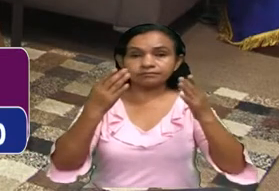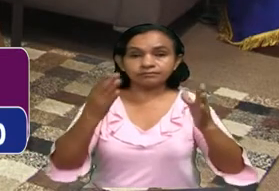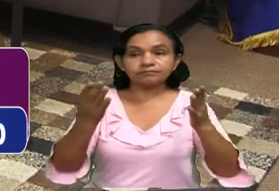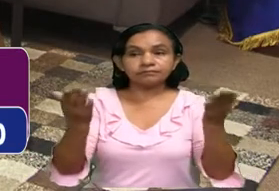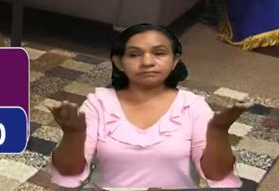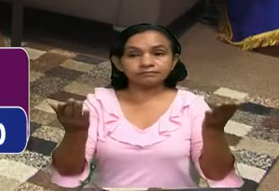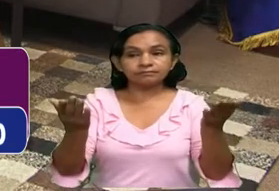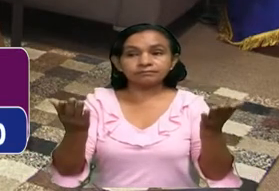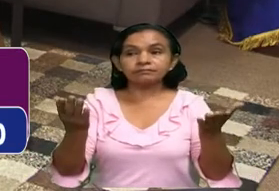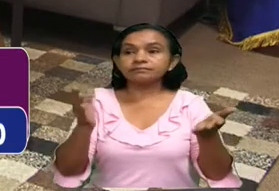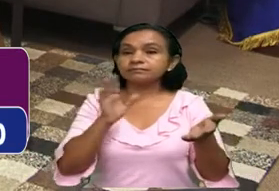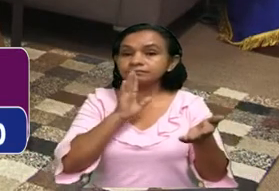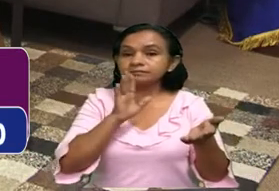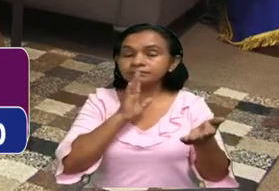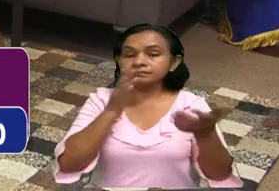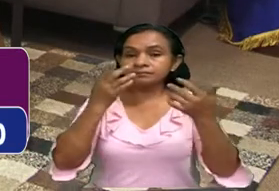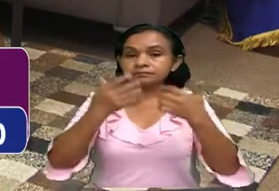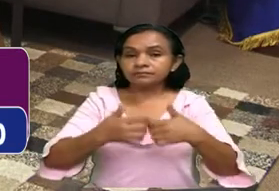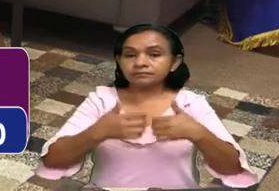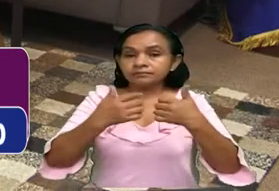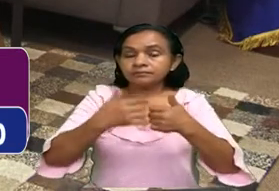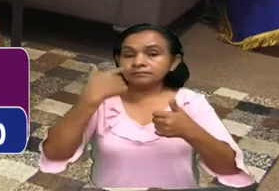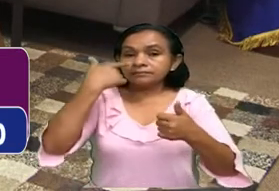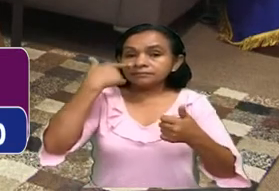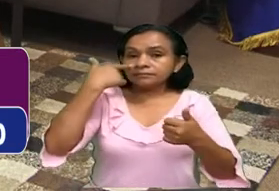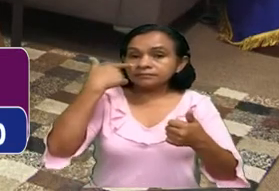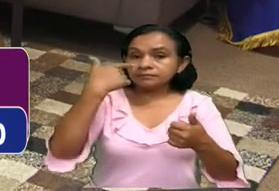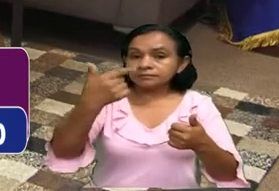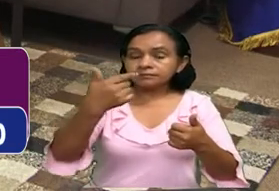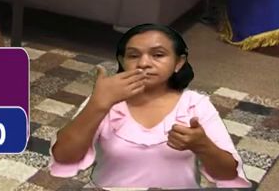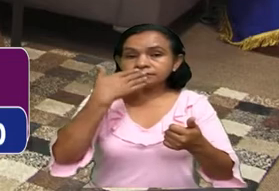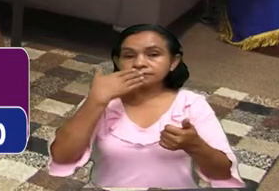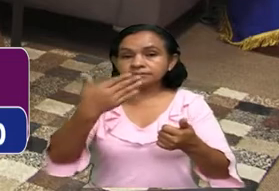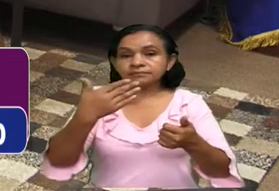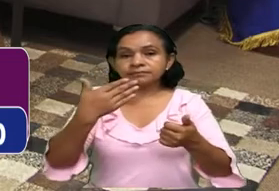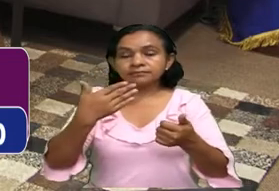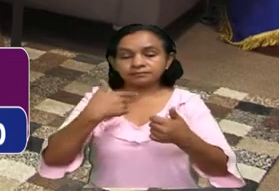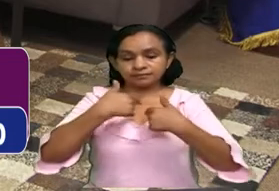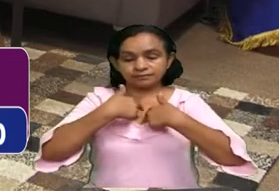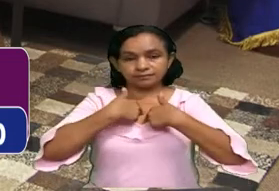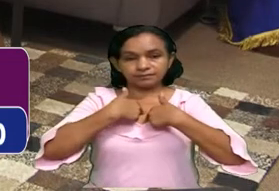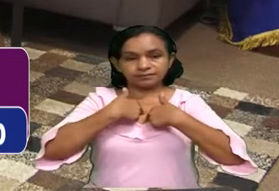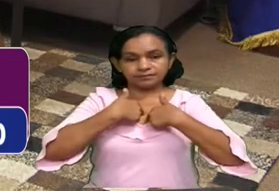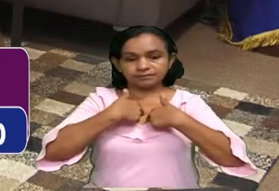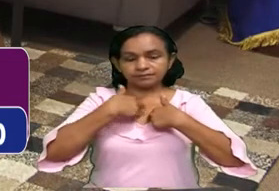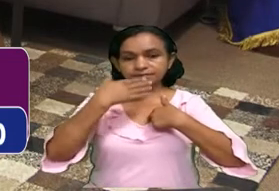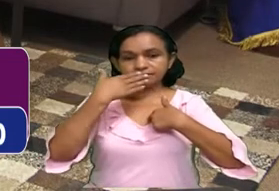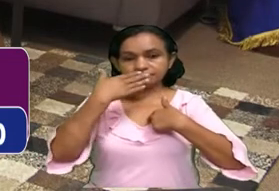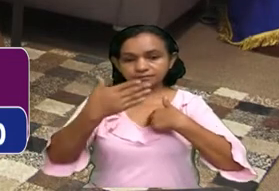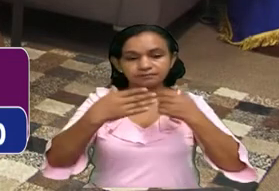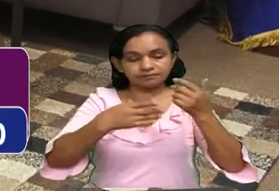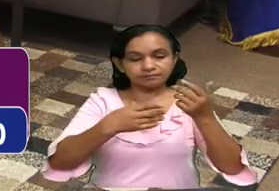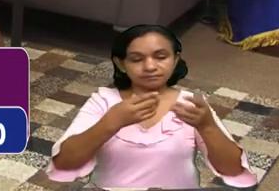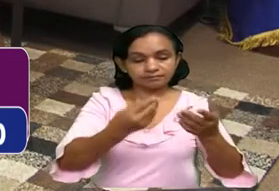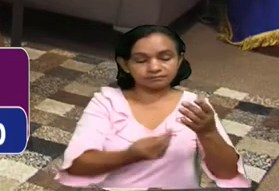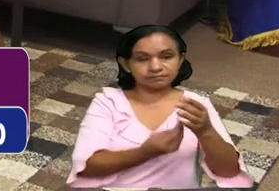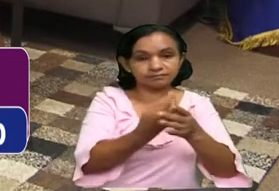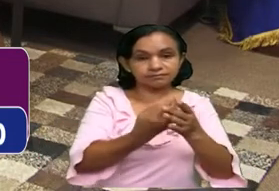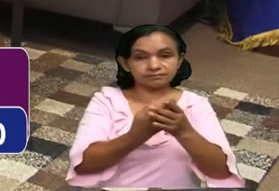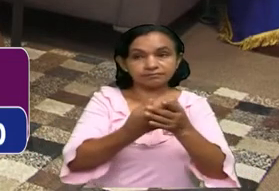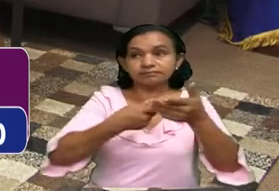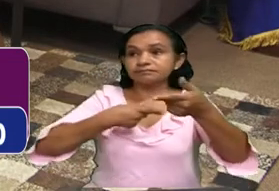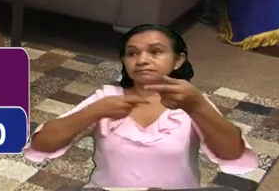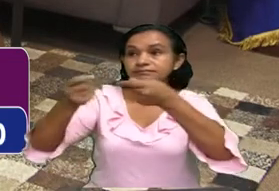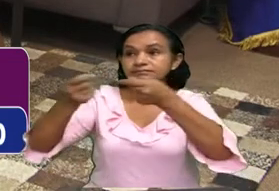también requerimos que la industria reconozca esa calidad. O sea, yo produzco calidad para que me la compren, para